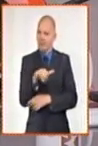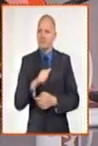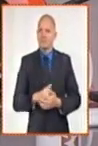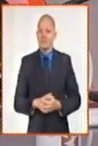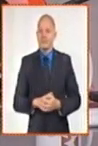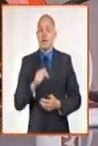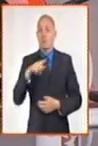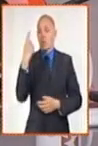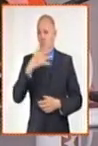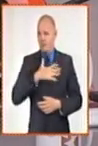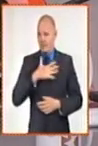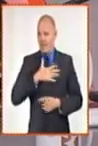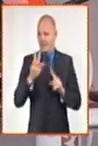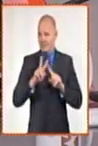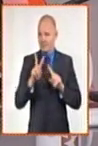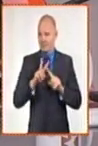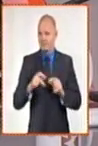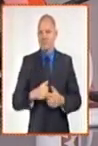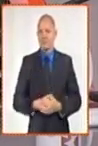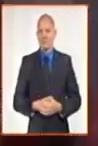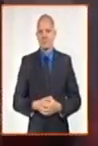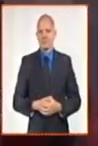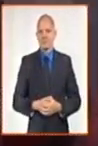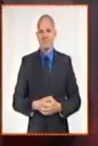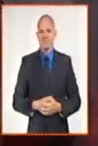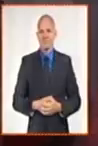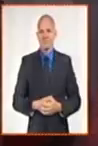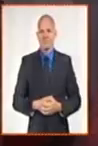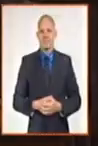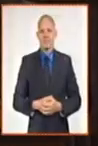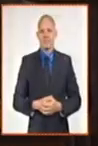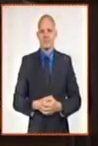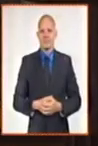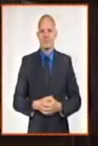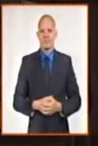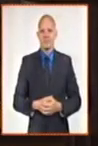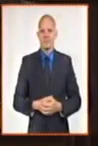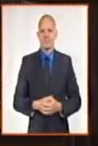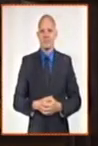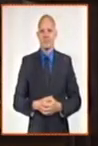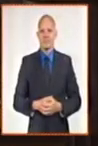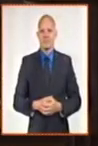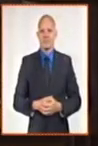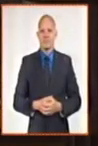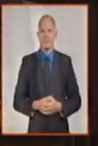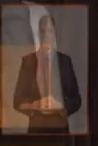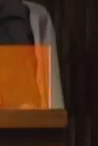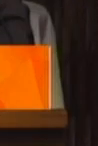como Premio Nacional de Televisión 2022. Muy buenas noches.